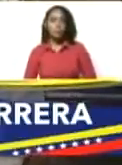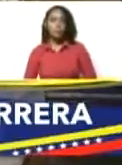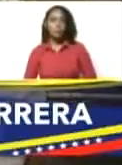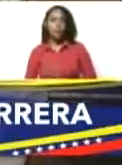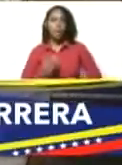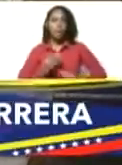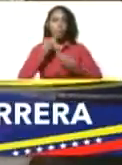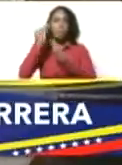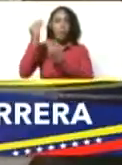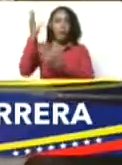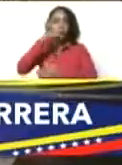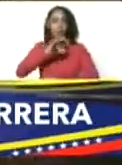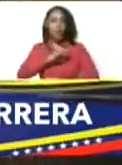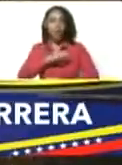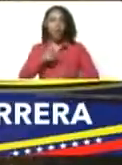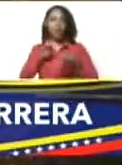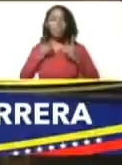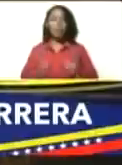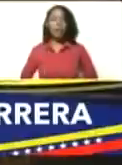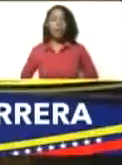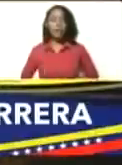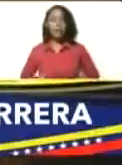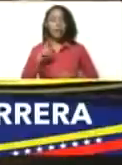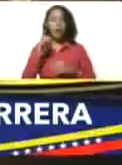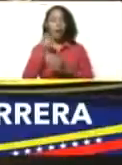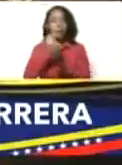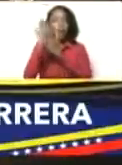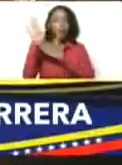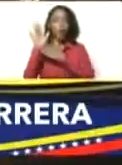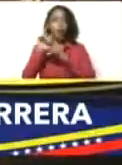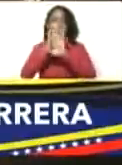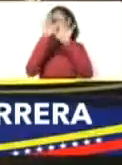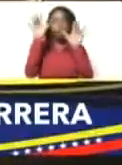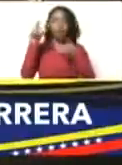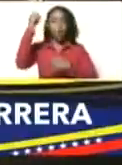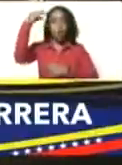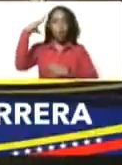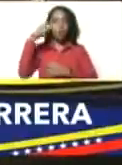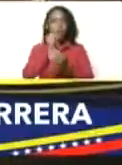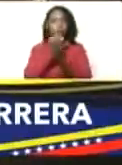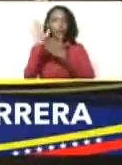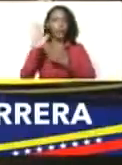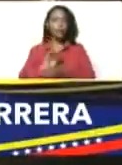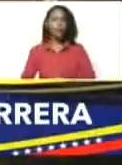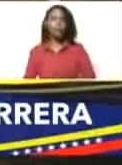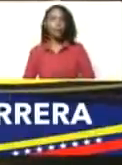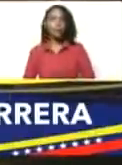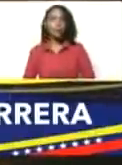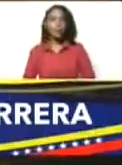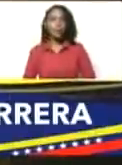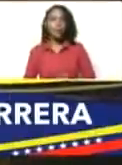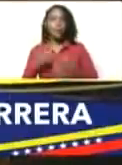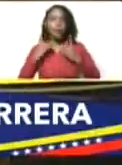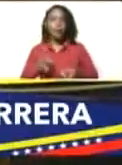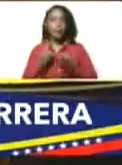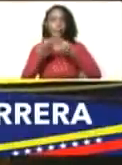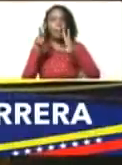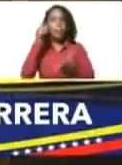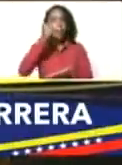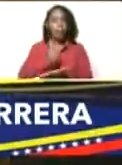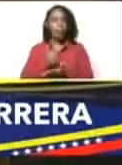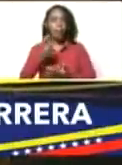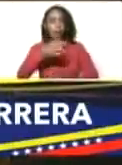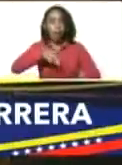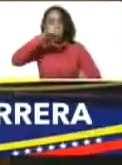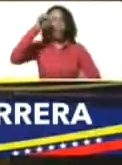Dale, Señor, el descanso eterno. Y brille para él la luz perpetua. Descanse en paz. Amén. Que el alma de Earle